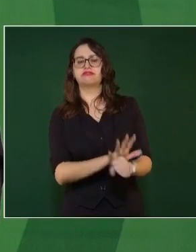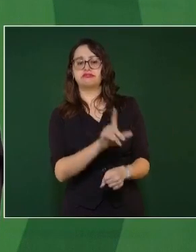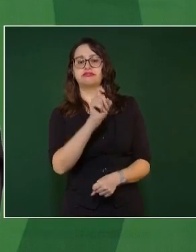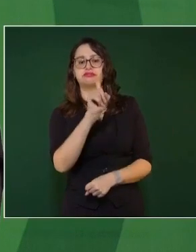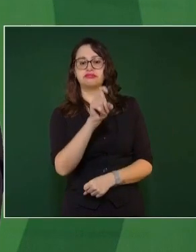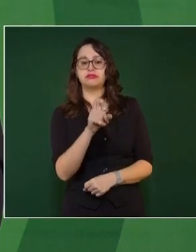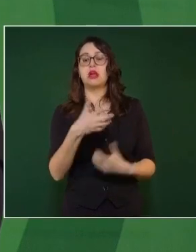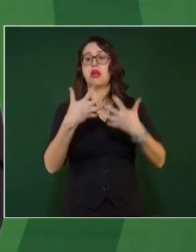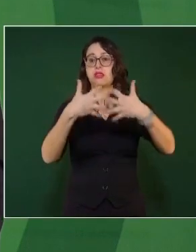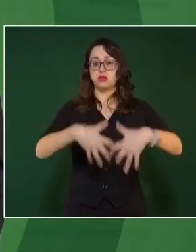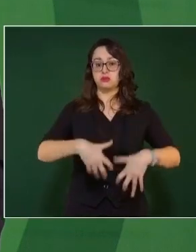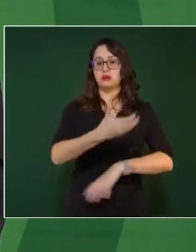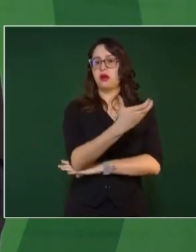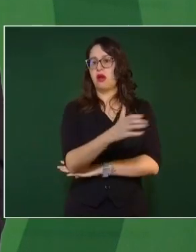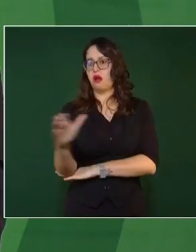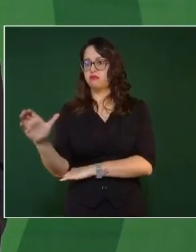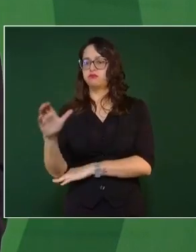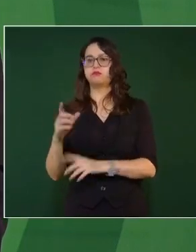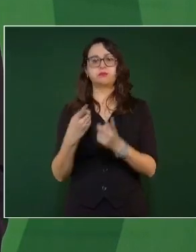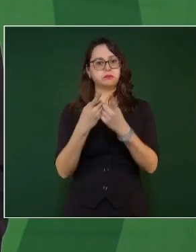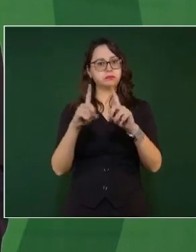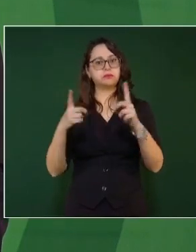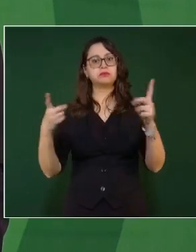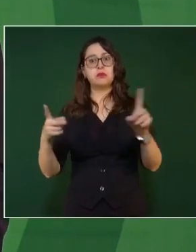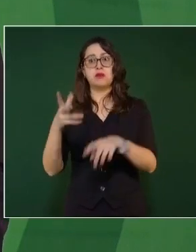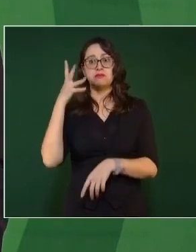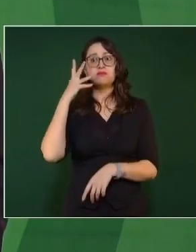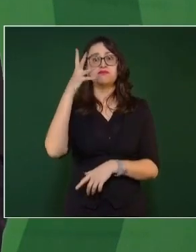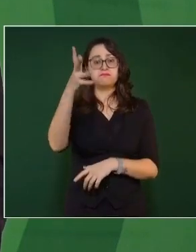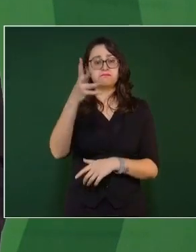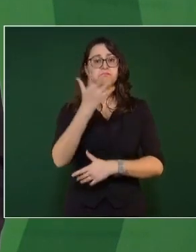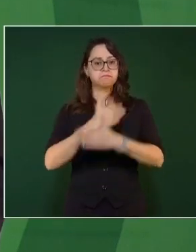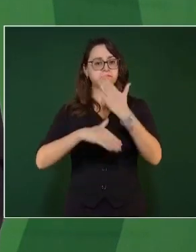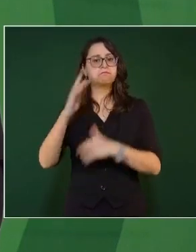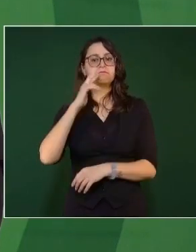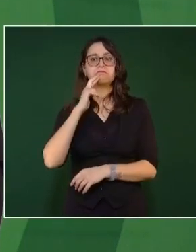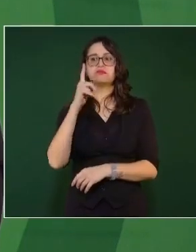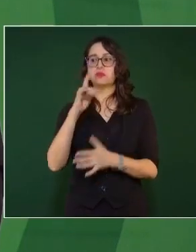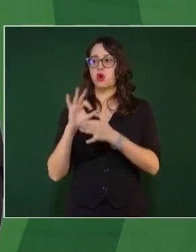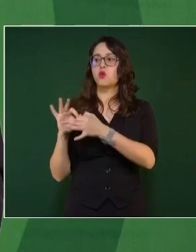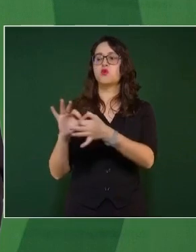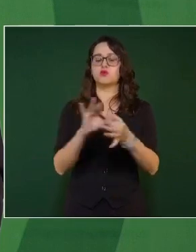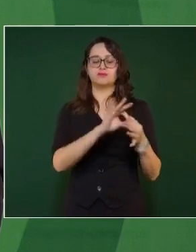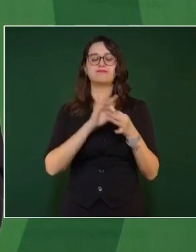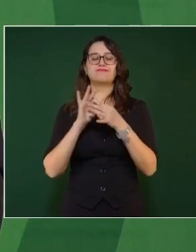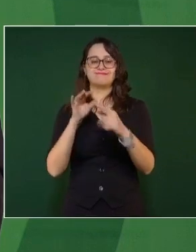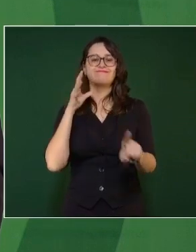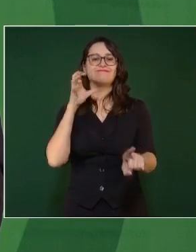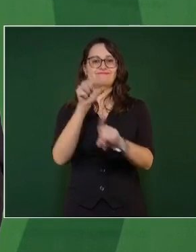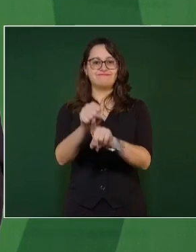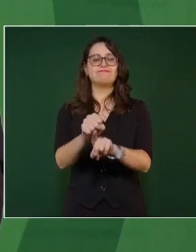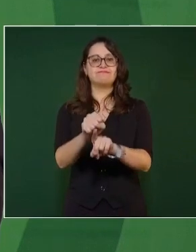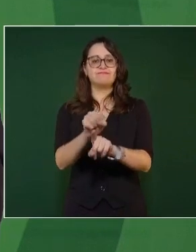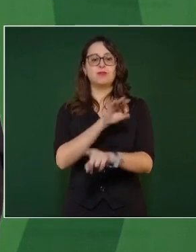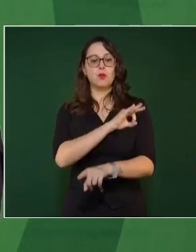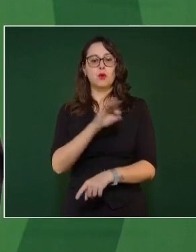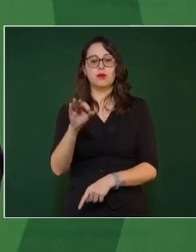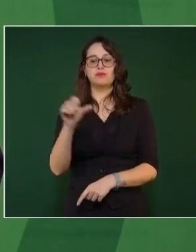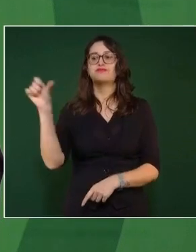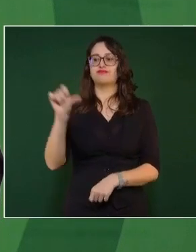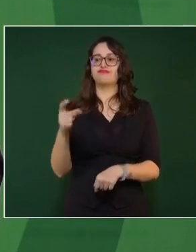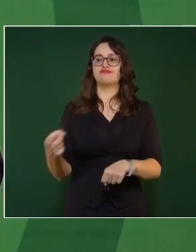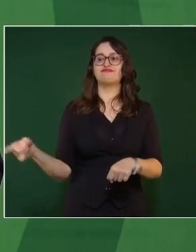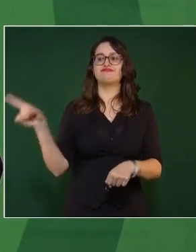de productividad. Vienen tiempos mejores. La unidad siempre da buenos frutos. Hoy es un gran